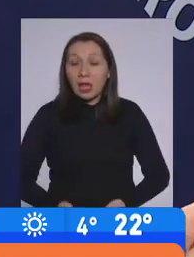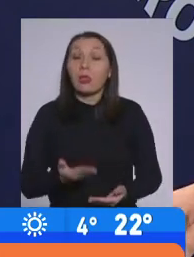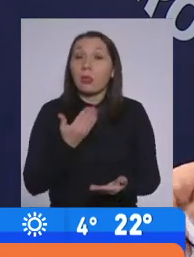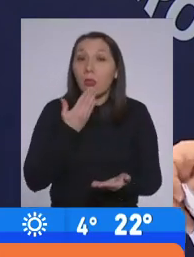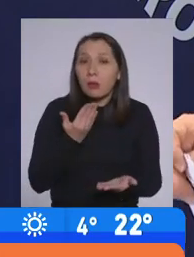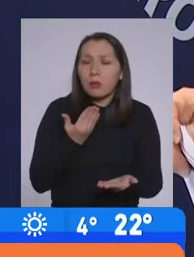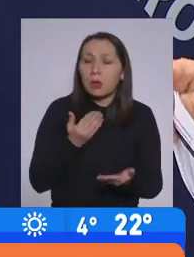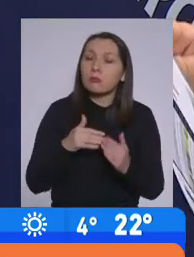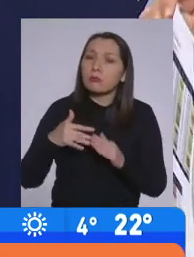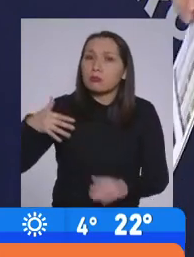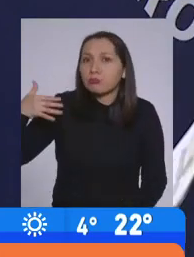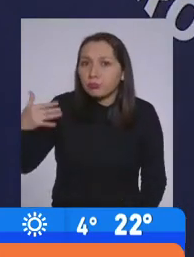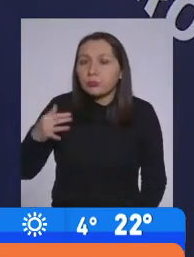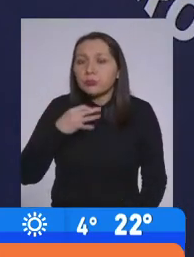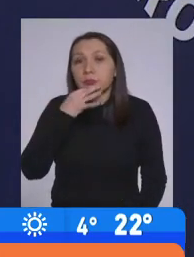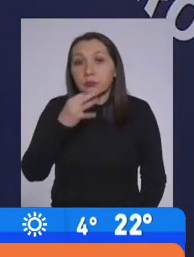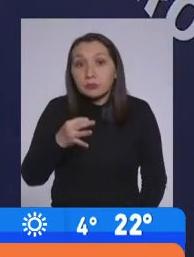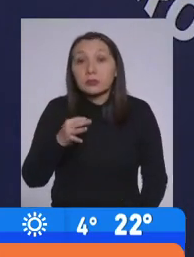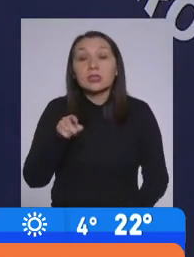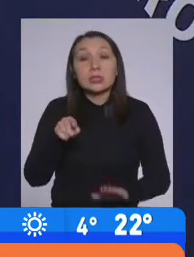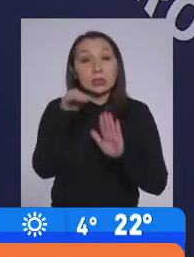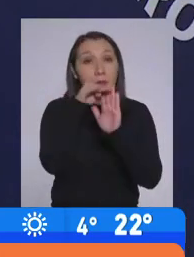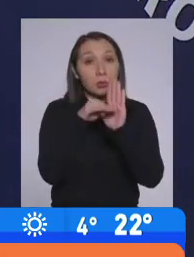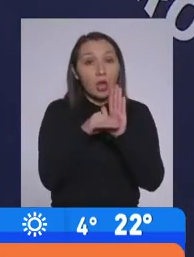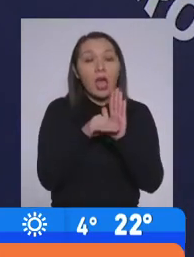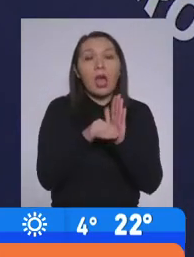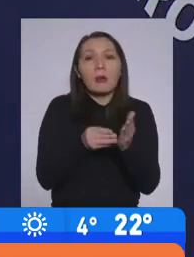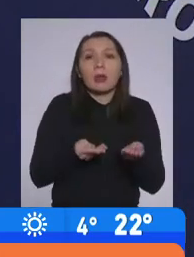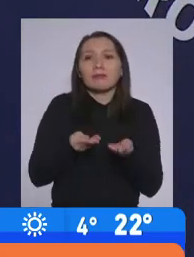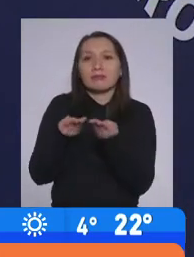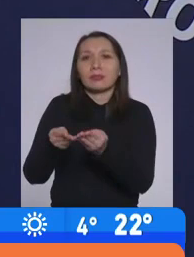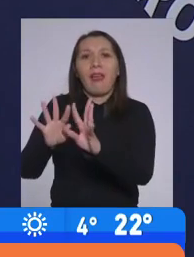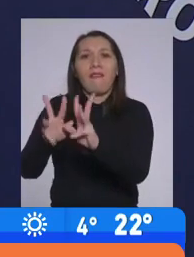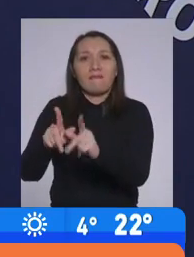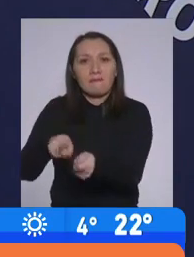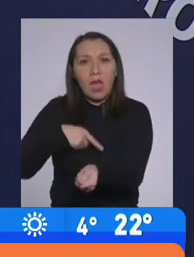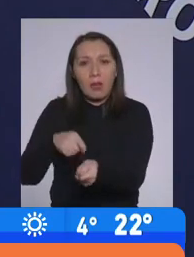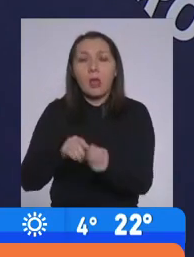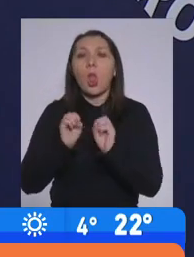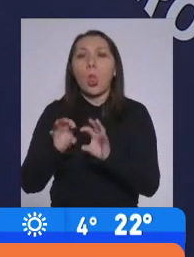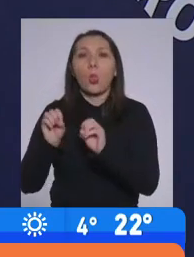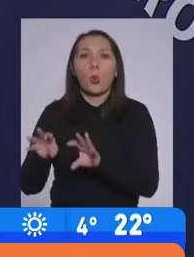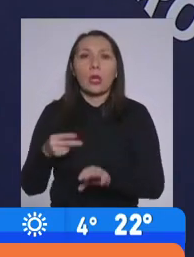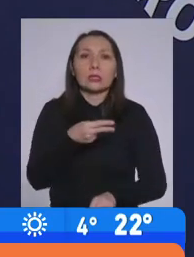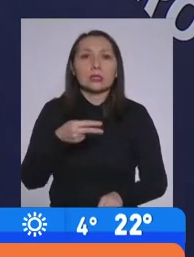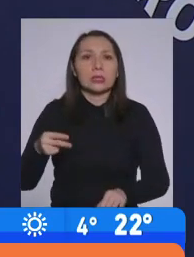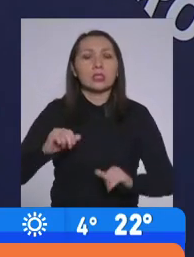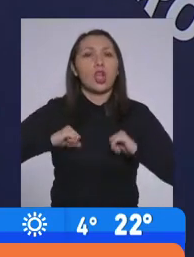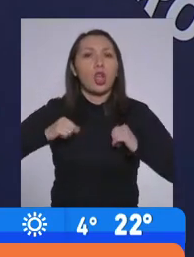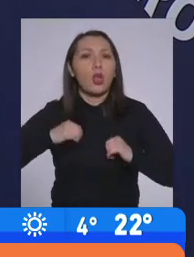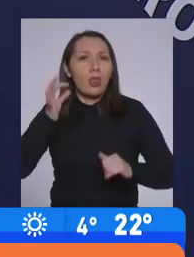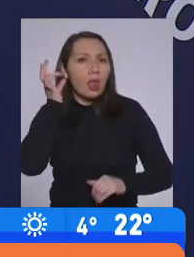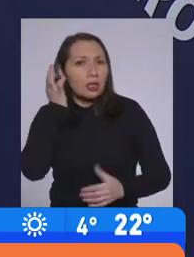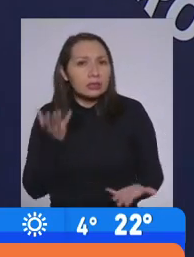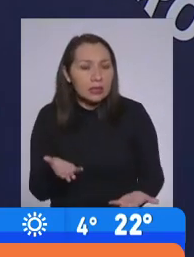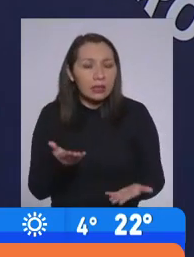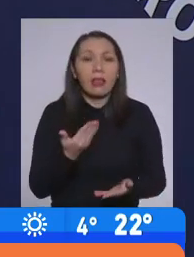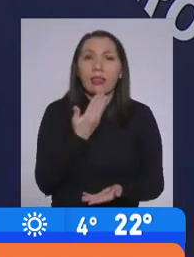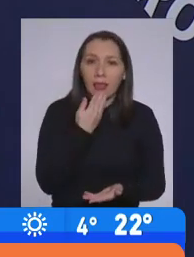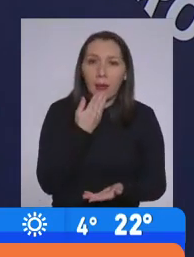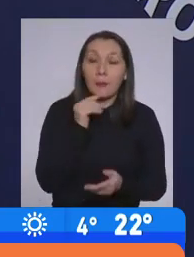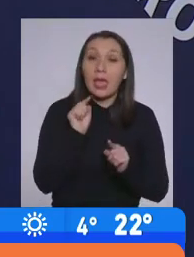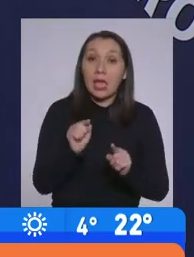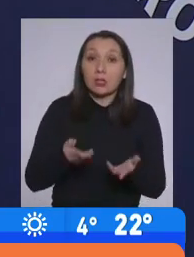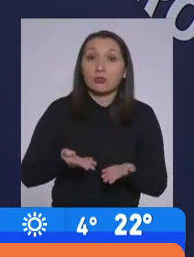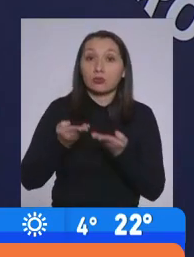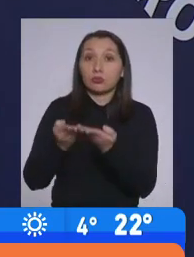que nos parece muy relevante llevar este programa a la casa a la familia la educación sexual a las adolescentes y este esto